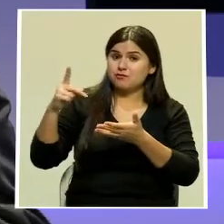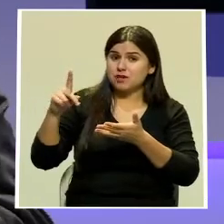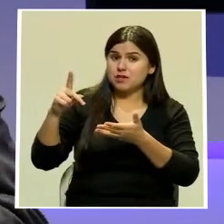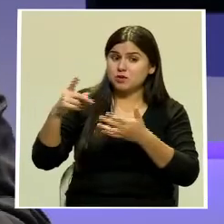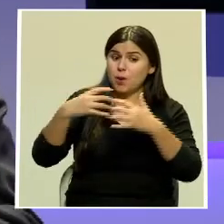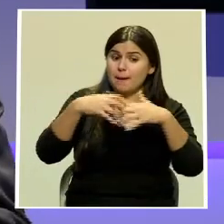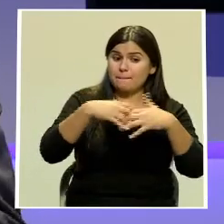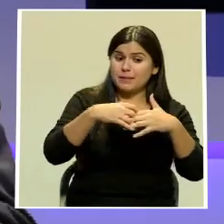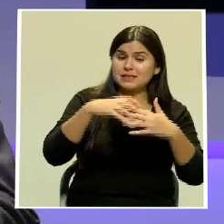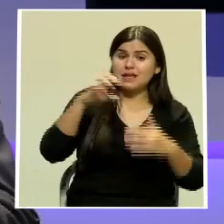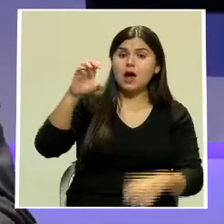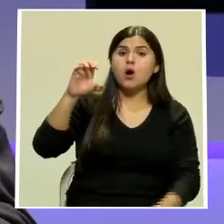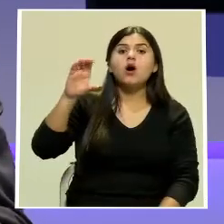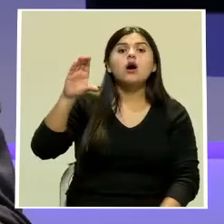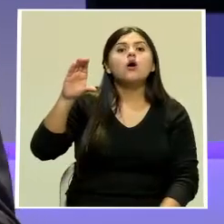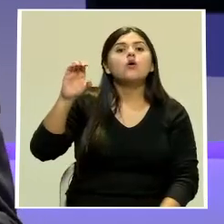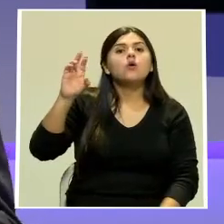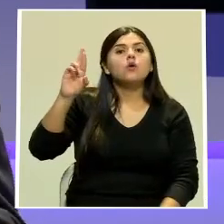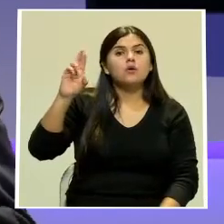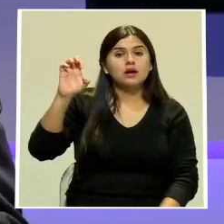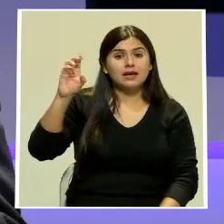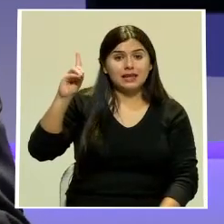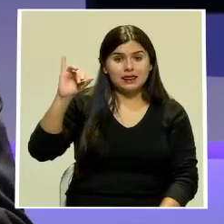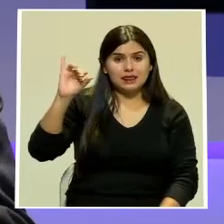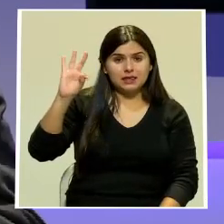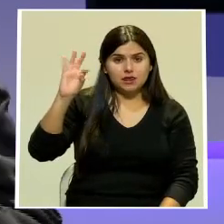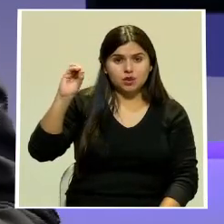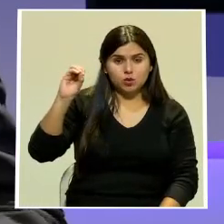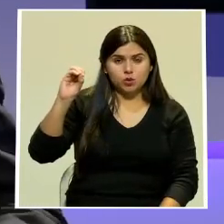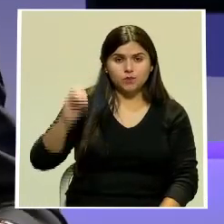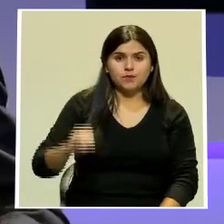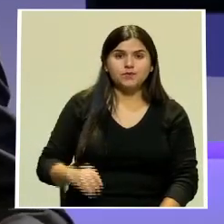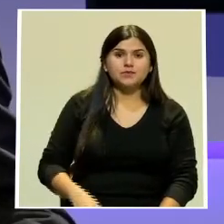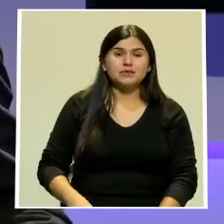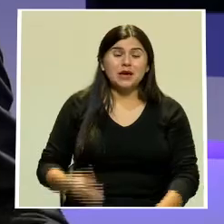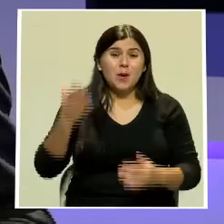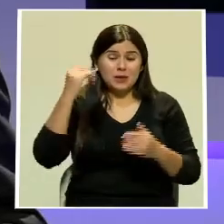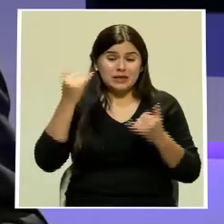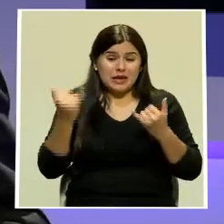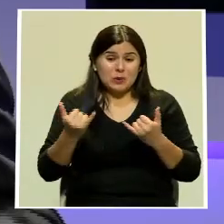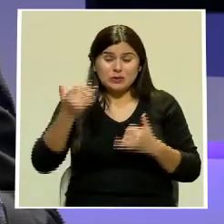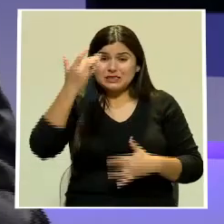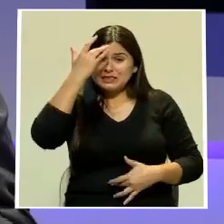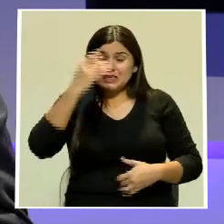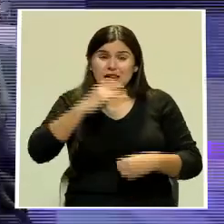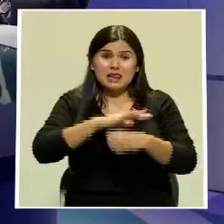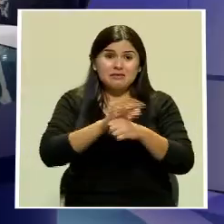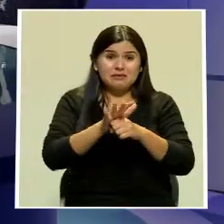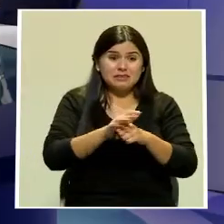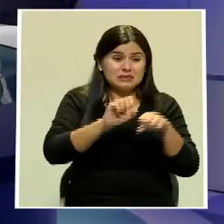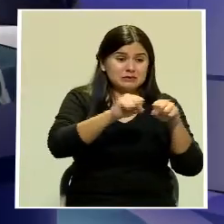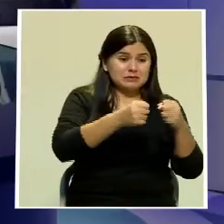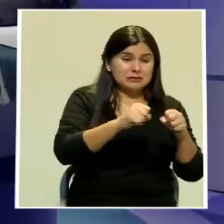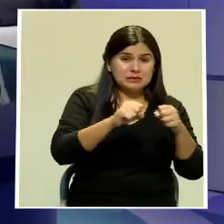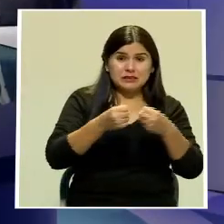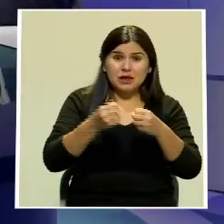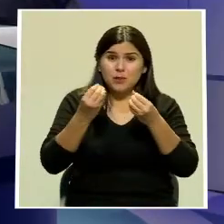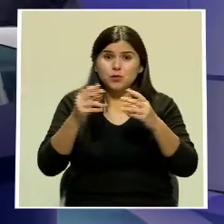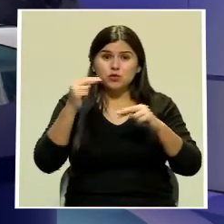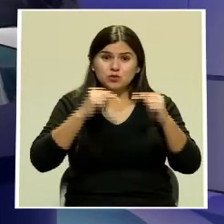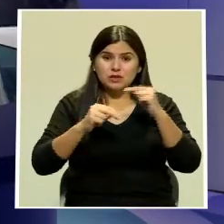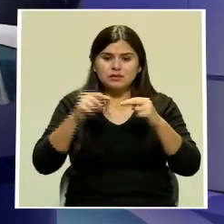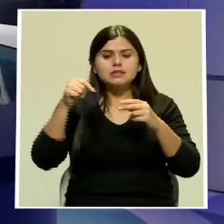Entonces, hoy no se lo dan un crédito fácilmente porque la pandemia ha fracturado muchos negocios. Bueno, este proyecto va a generar esa confianza